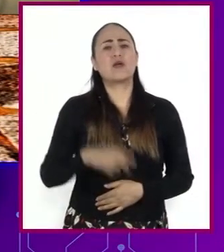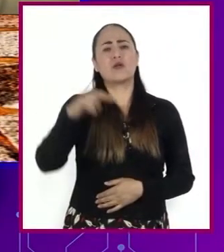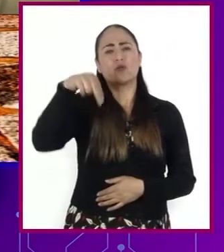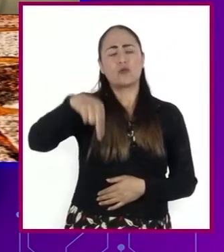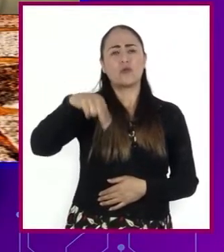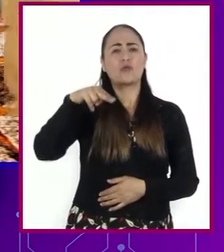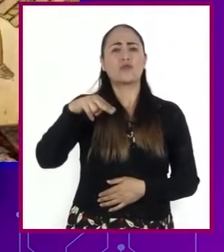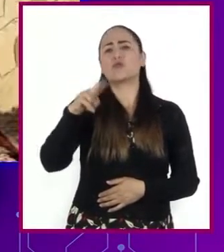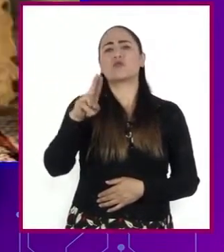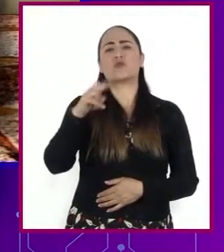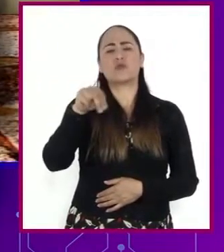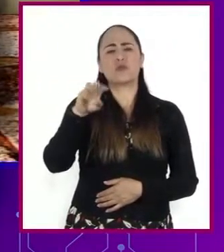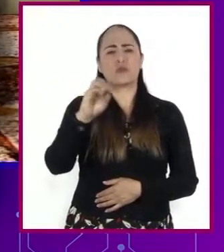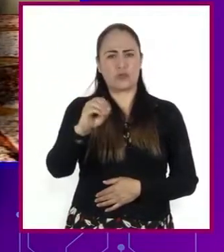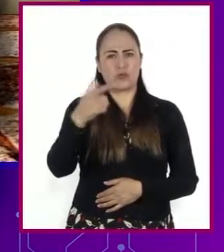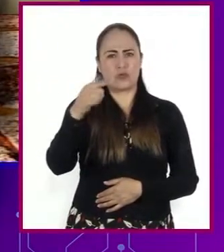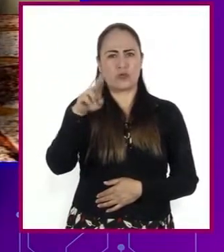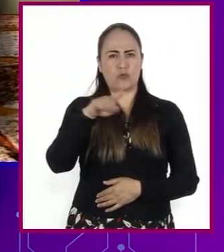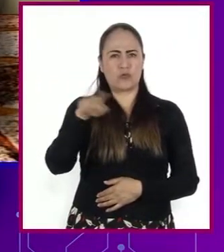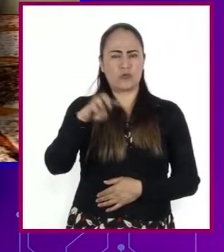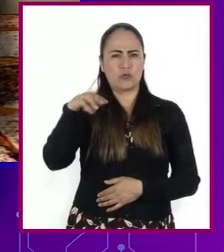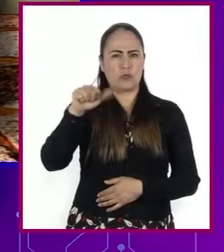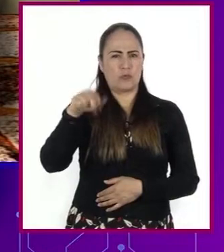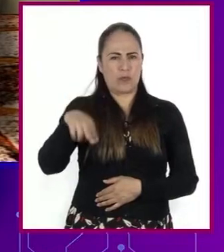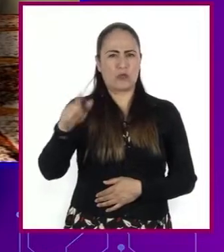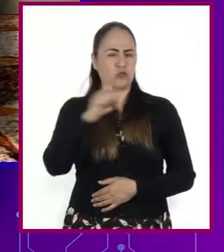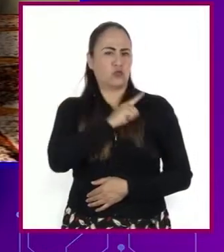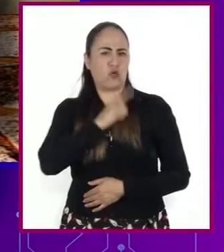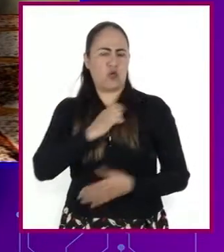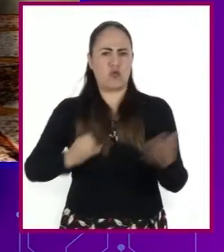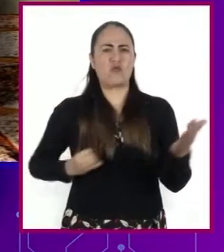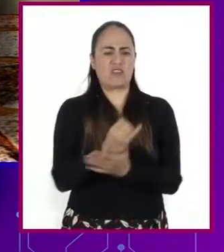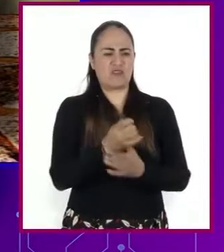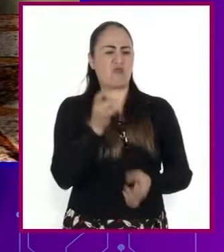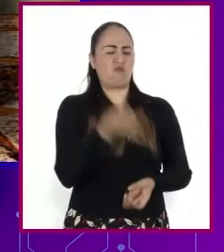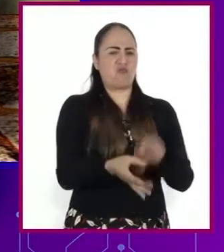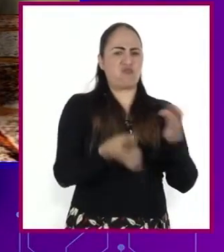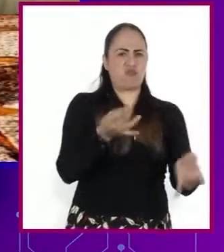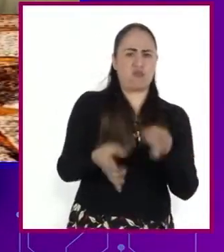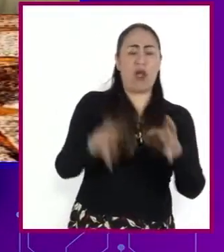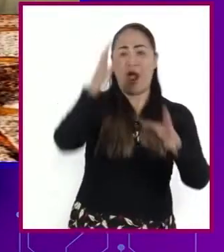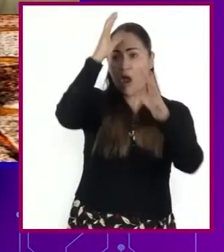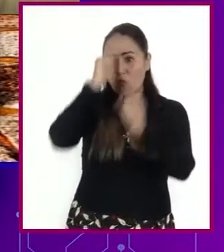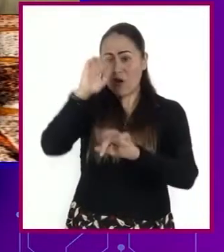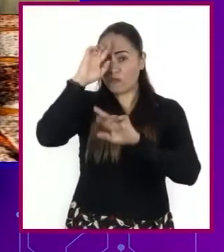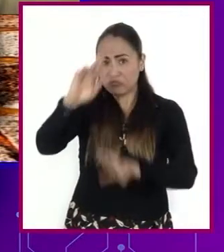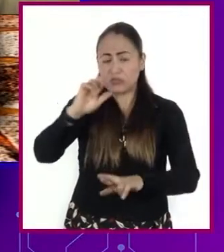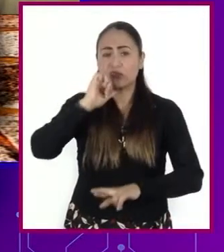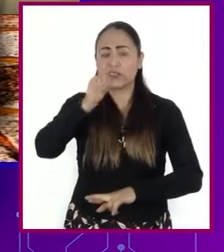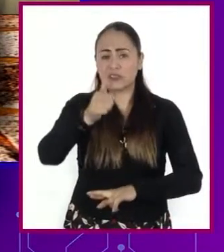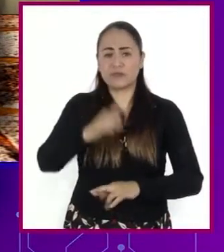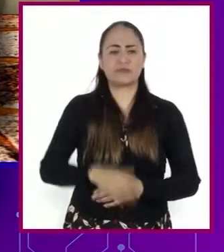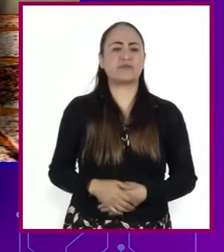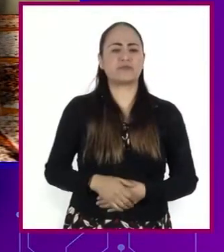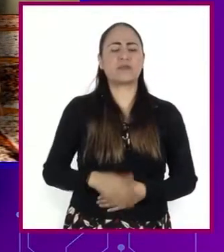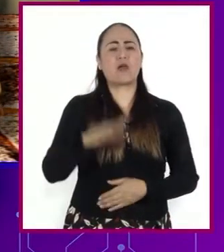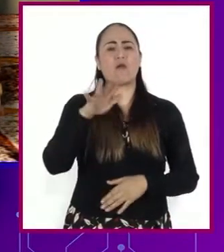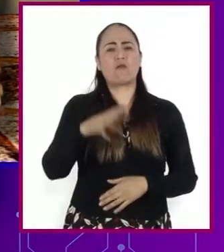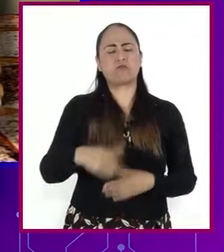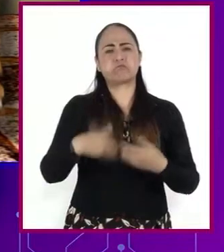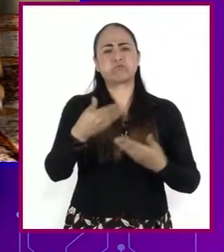Occidente. El imperio purépecha, en el actual estado de Michoacán, fue sometido en 1522